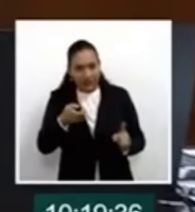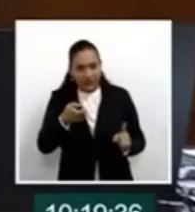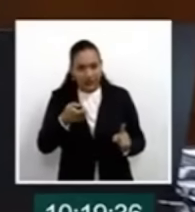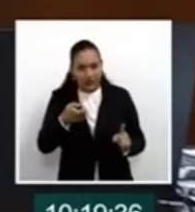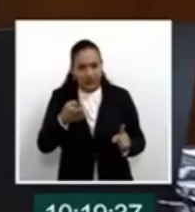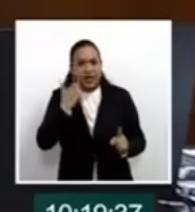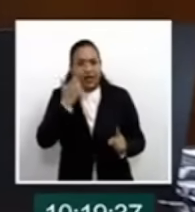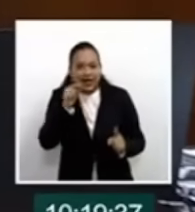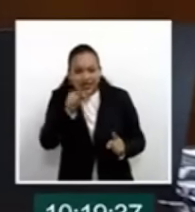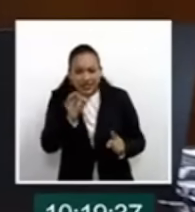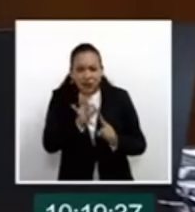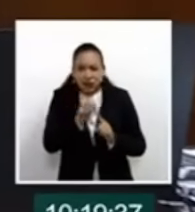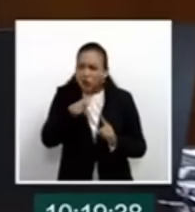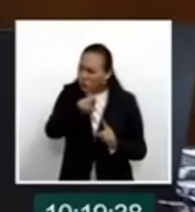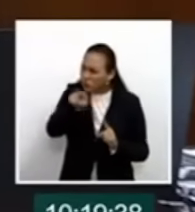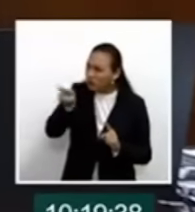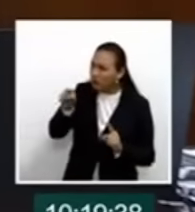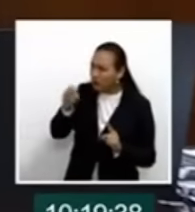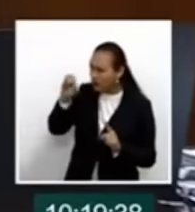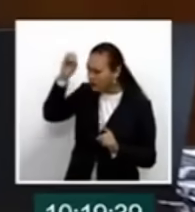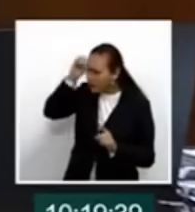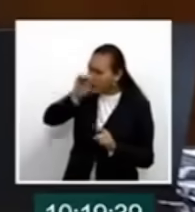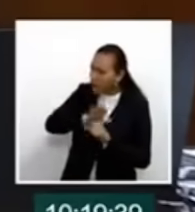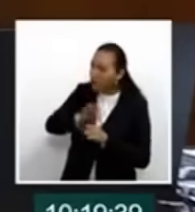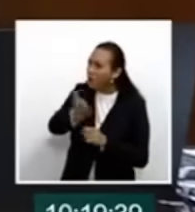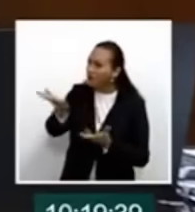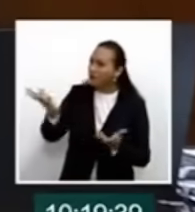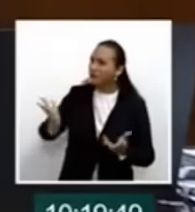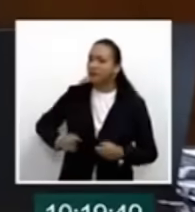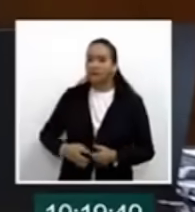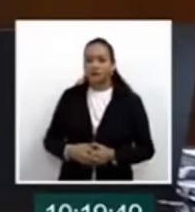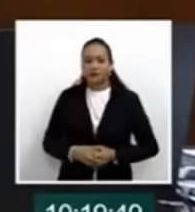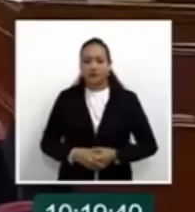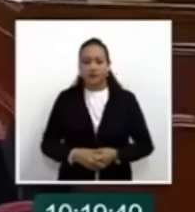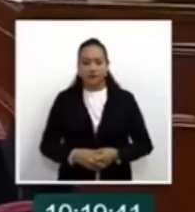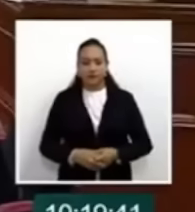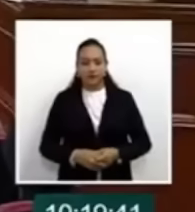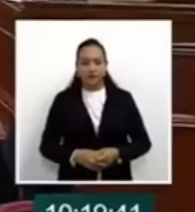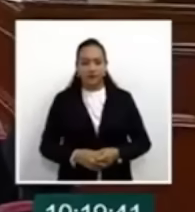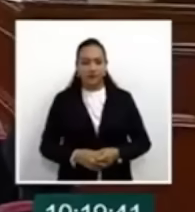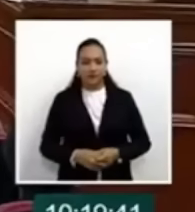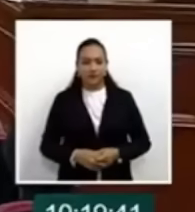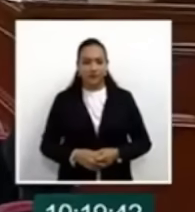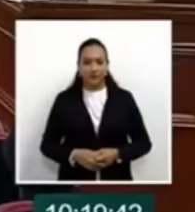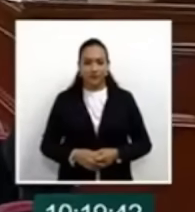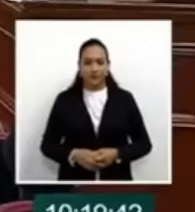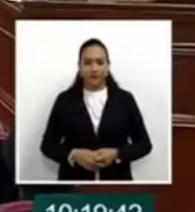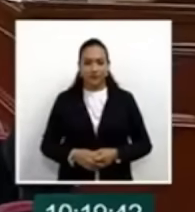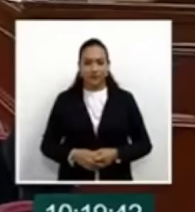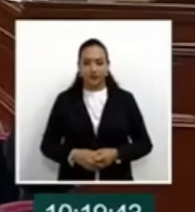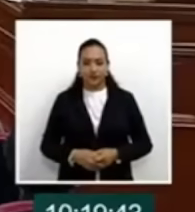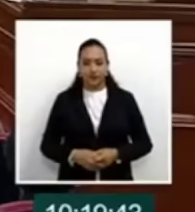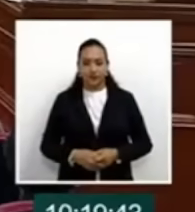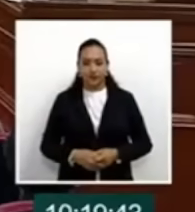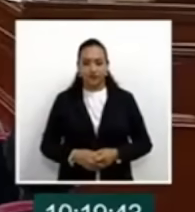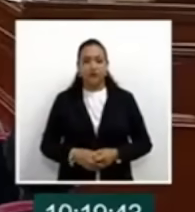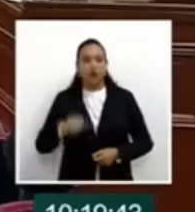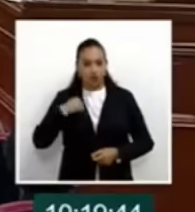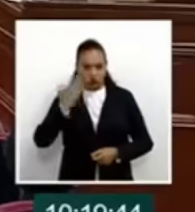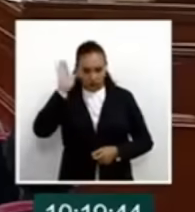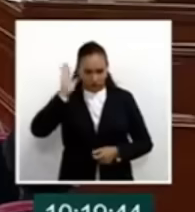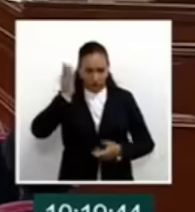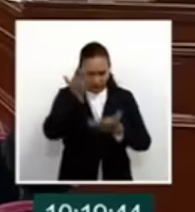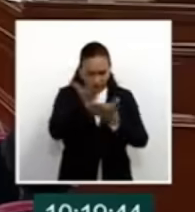incluyente, garantizar intérpretes para personas indígenas y con discapacidad, priorizar la protección de grupos vulnerables en las